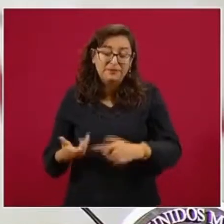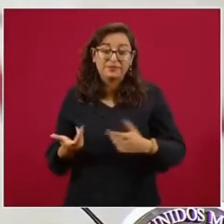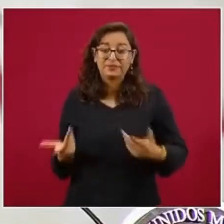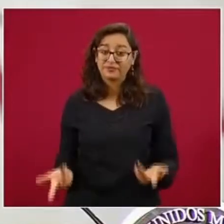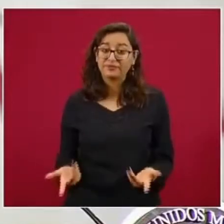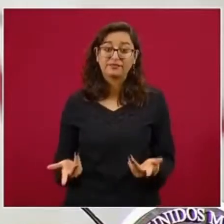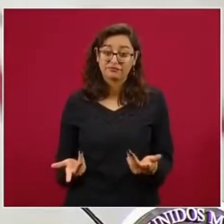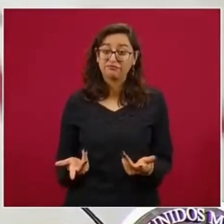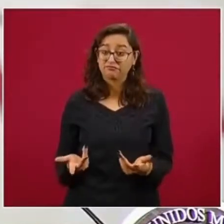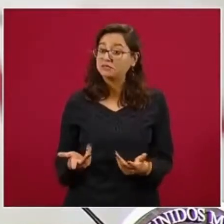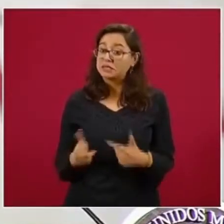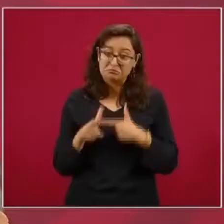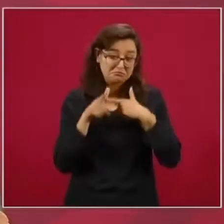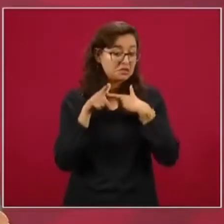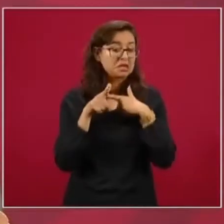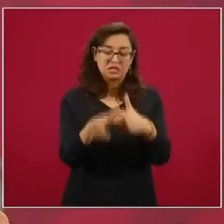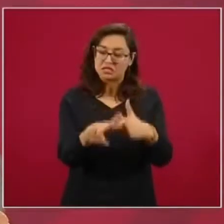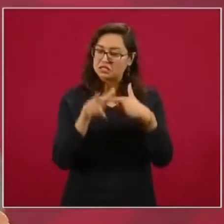cero